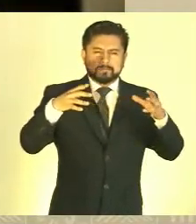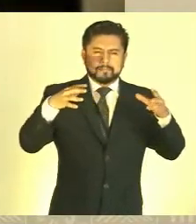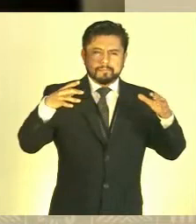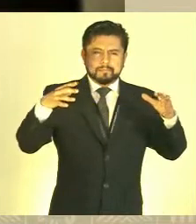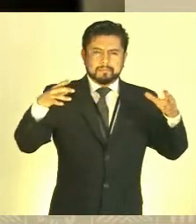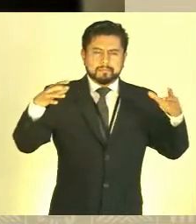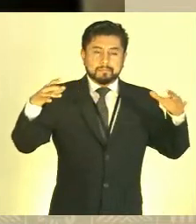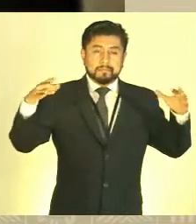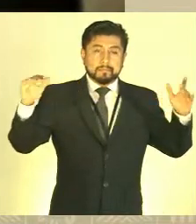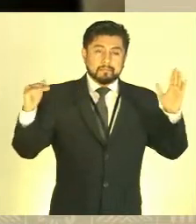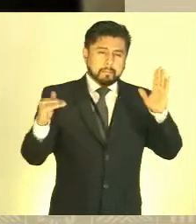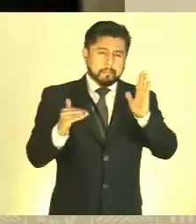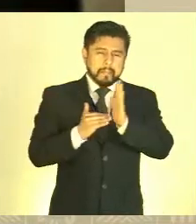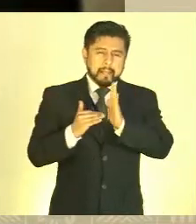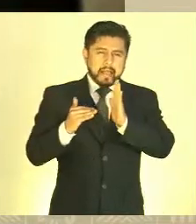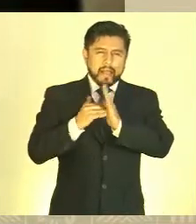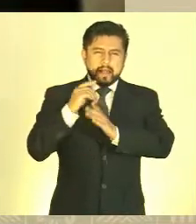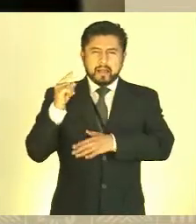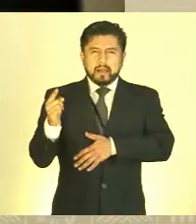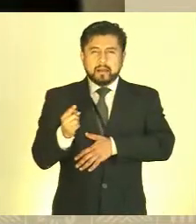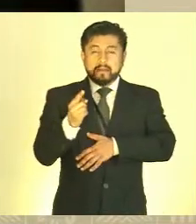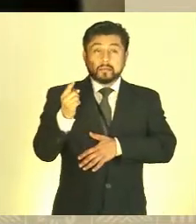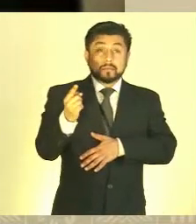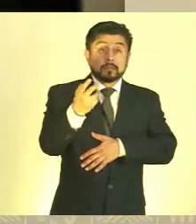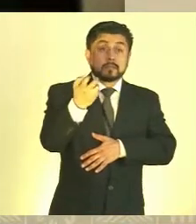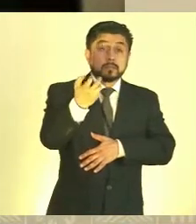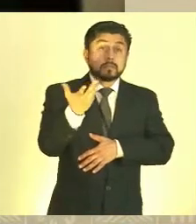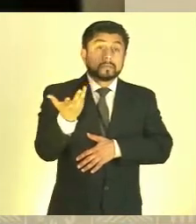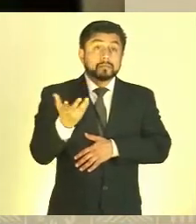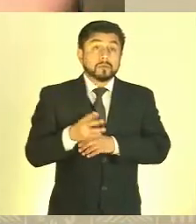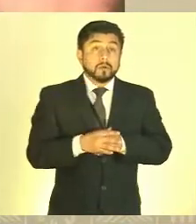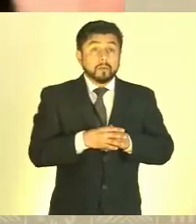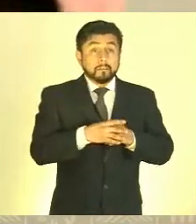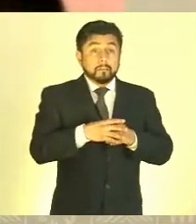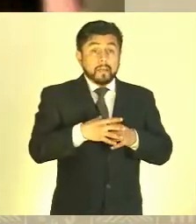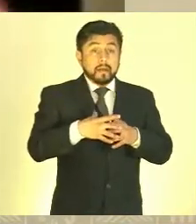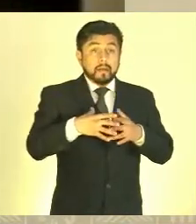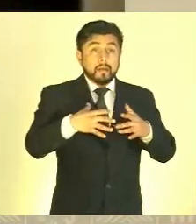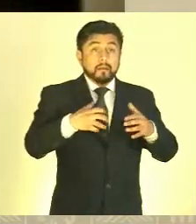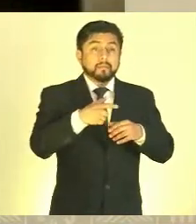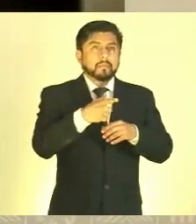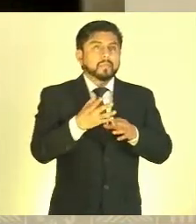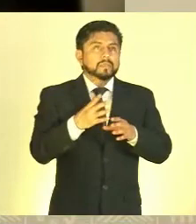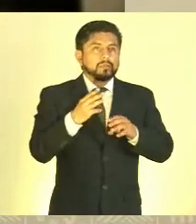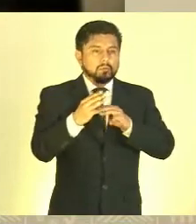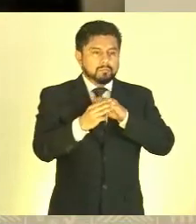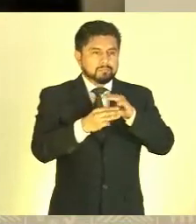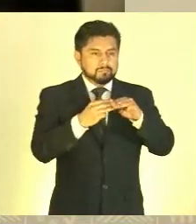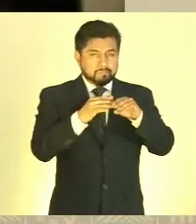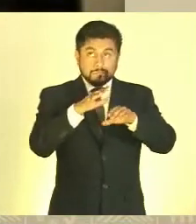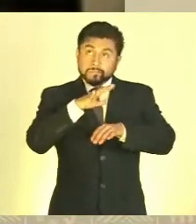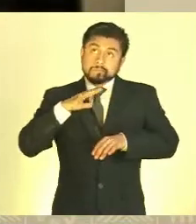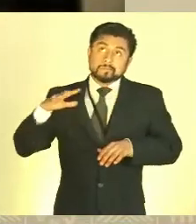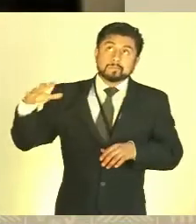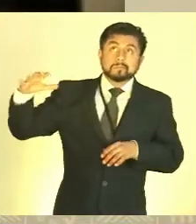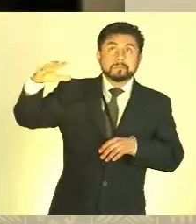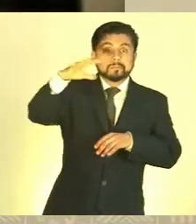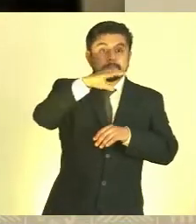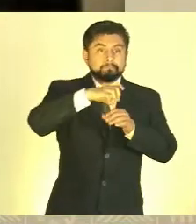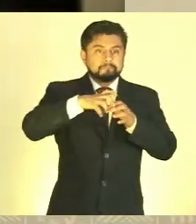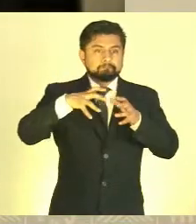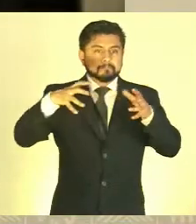y millones, y puedo seguir mucho más, de partículas que vibran y forman el universo. Y si una sola de